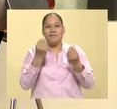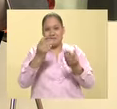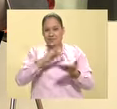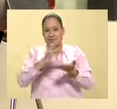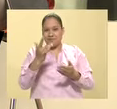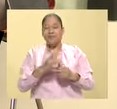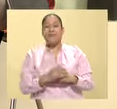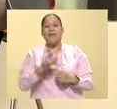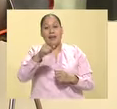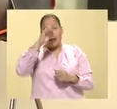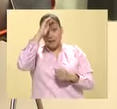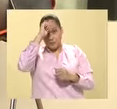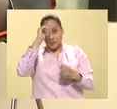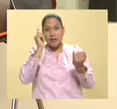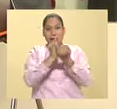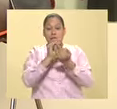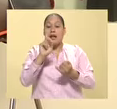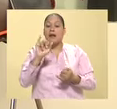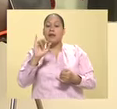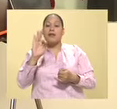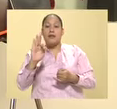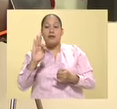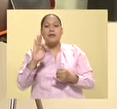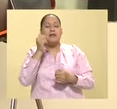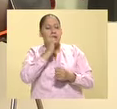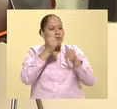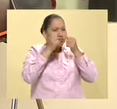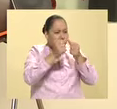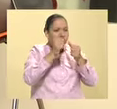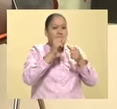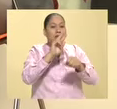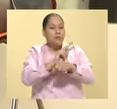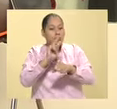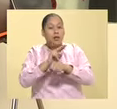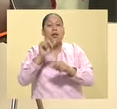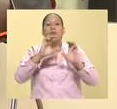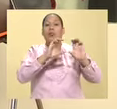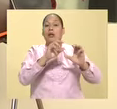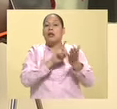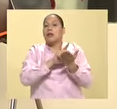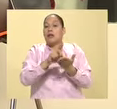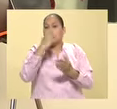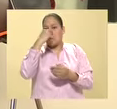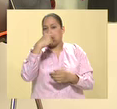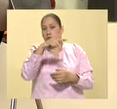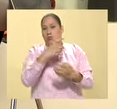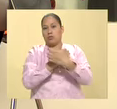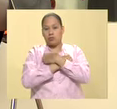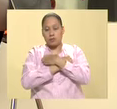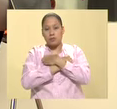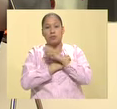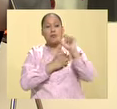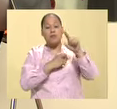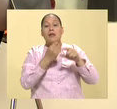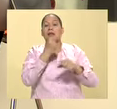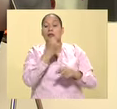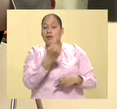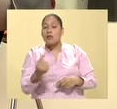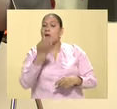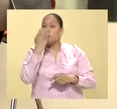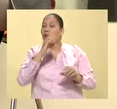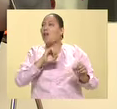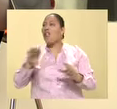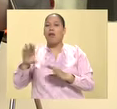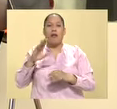gracias. Y recuerden que también el DIF pues siempre está al pendiente y cuidando el derecho a la educación para que todos los niños pues no dejen la